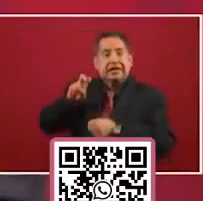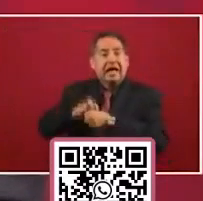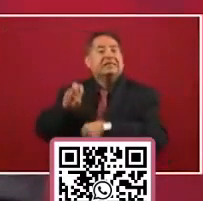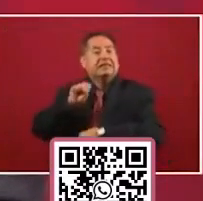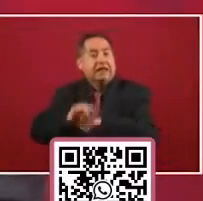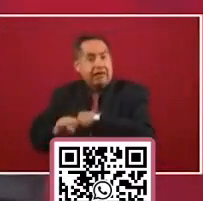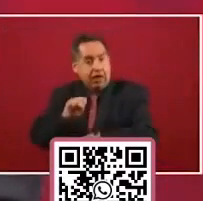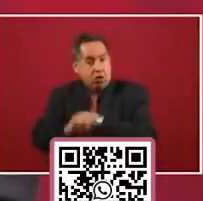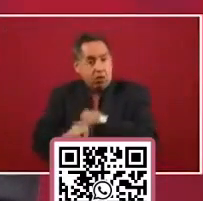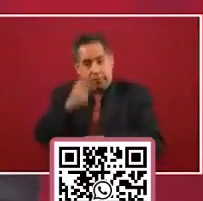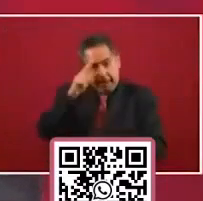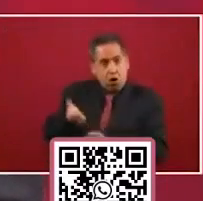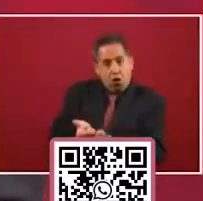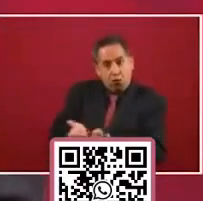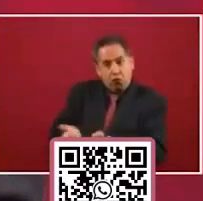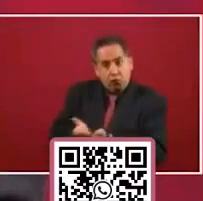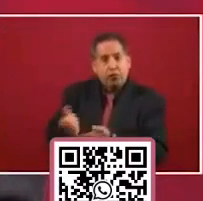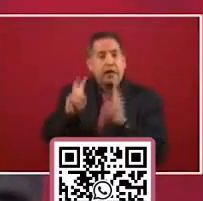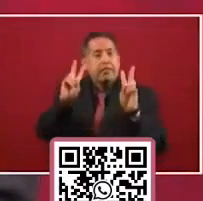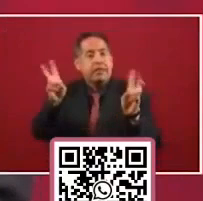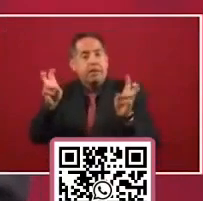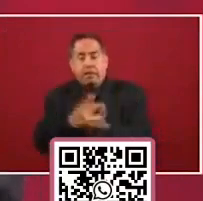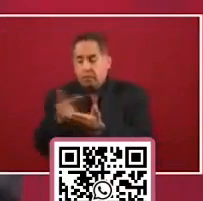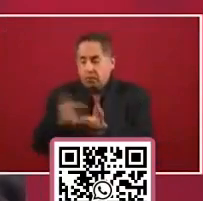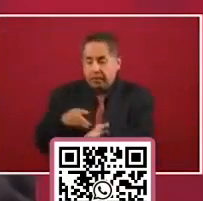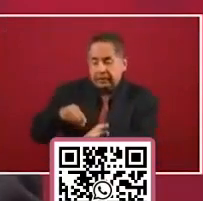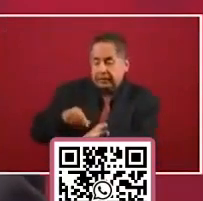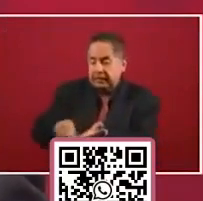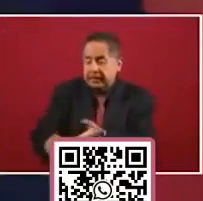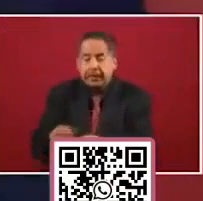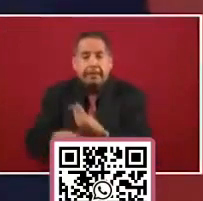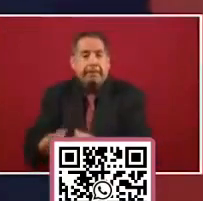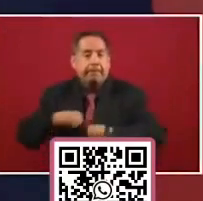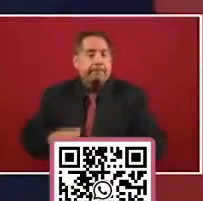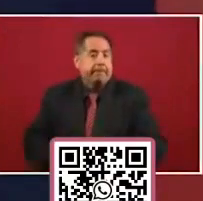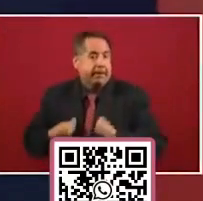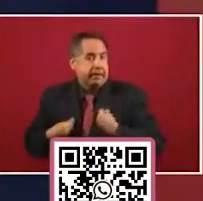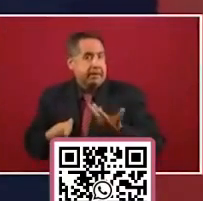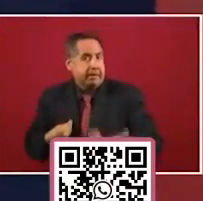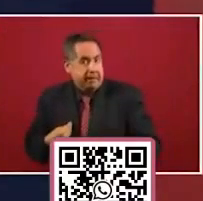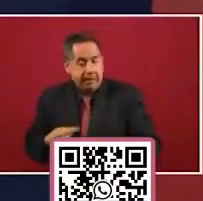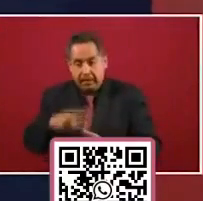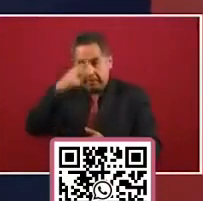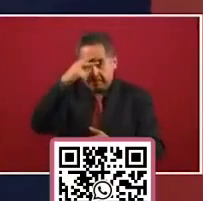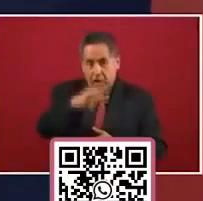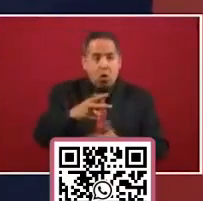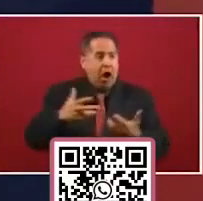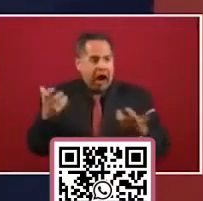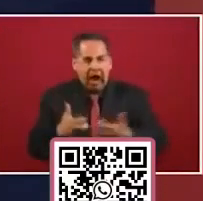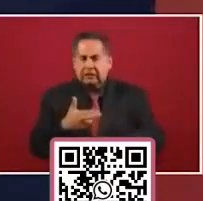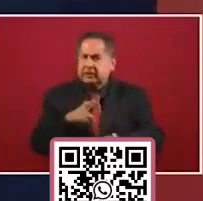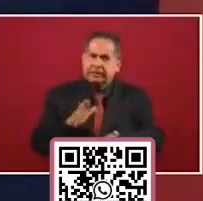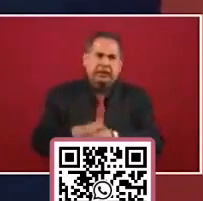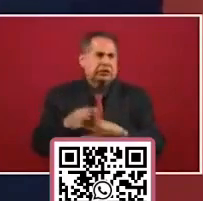México porque, dice, no es factible legalmente. Aseguró que se mantendrán en constante comunicación con el